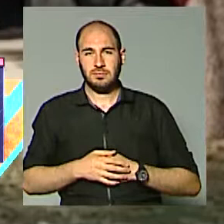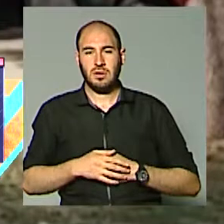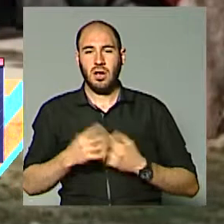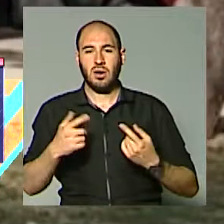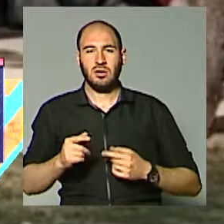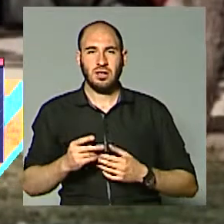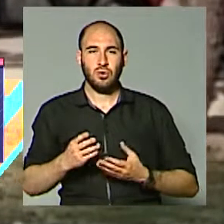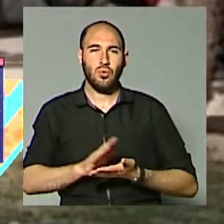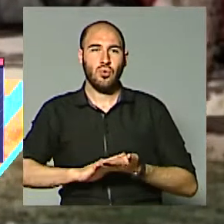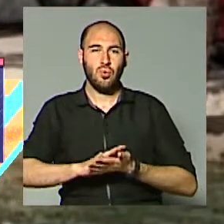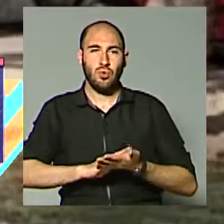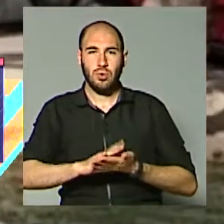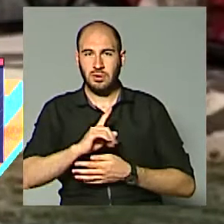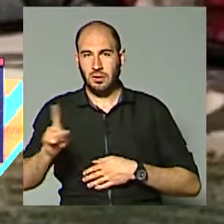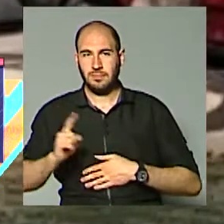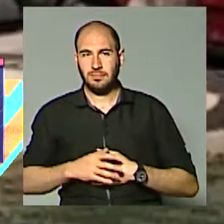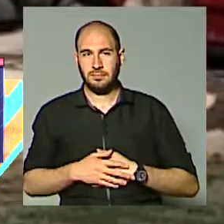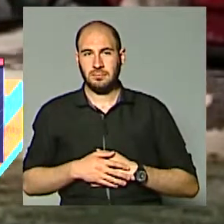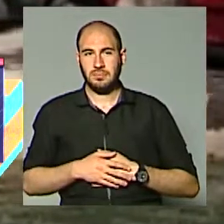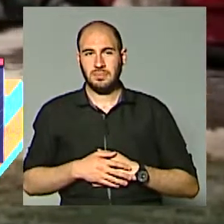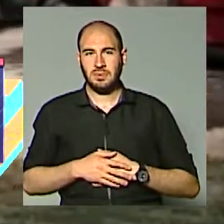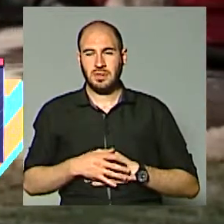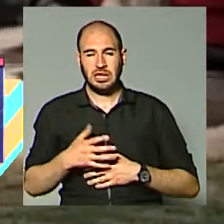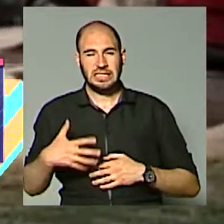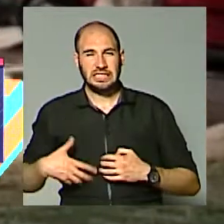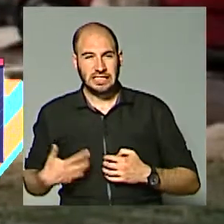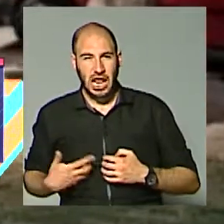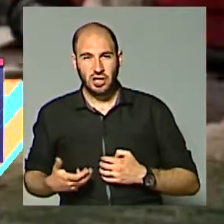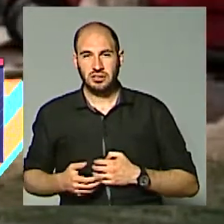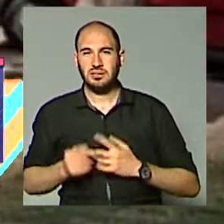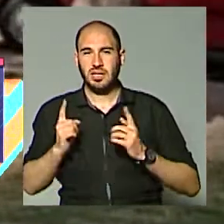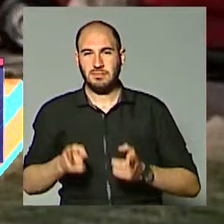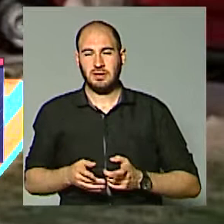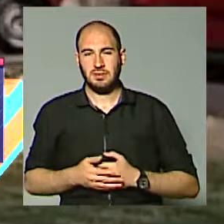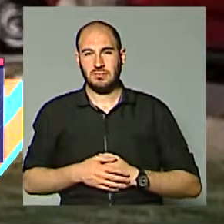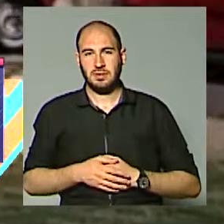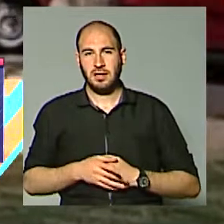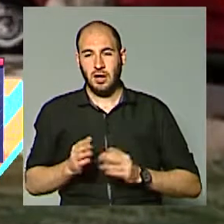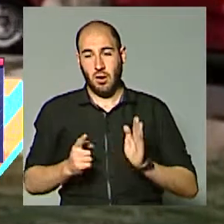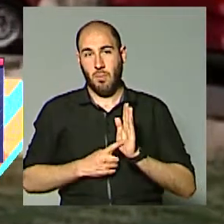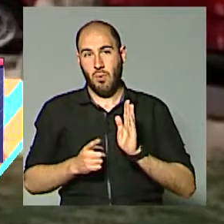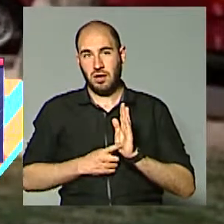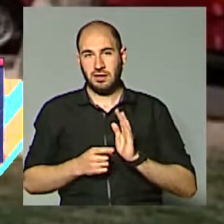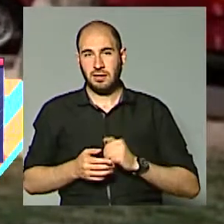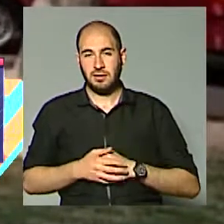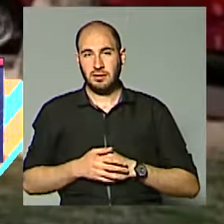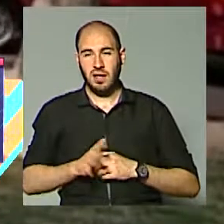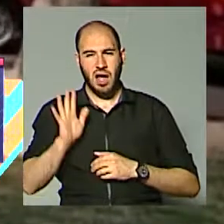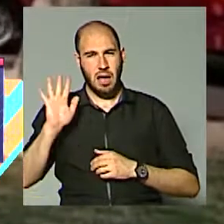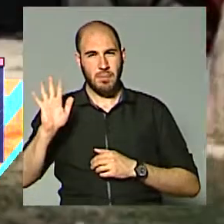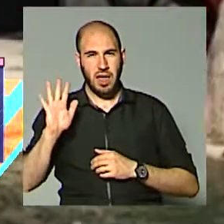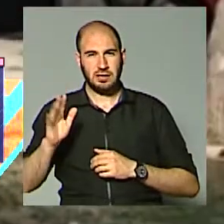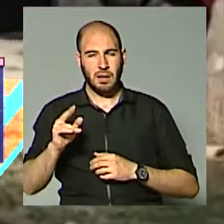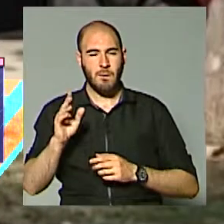manera liviana. Los celos son también un indicador cuando hay amenazas